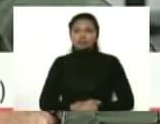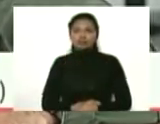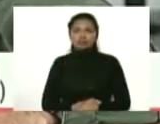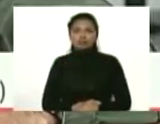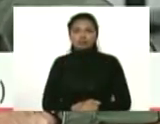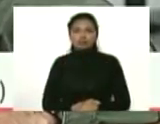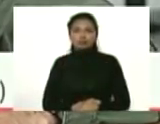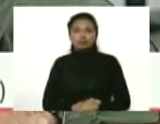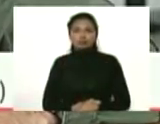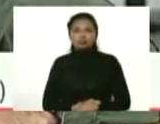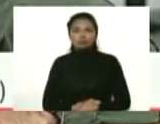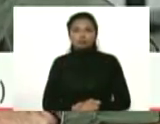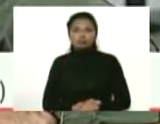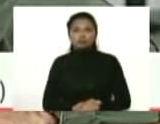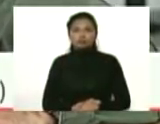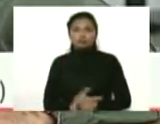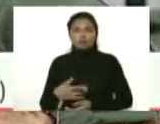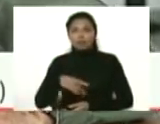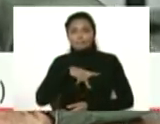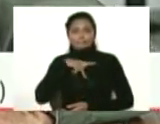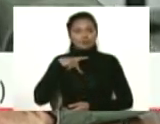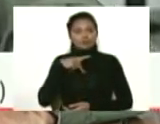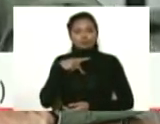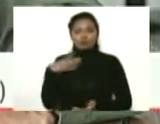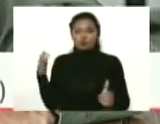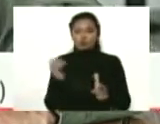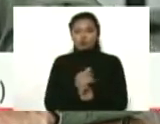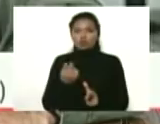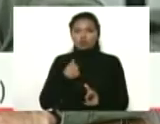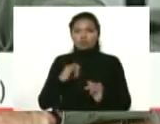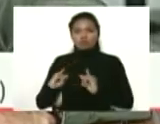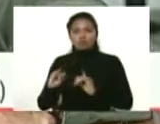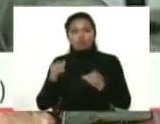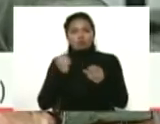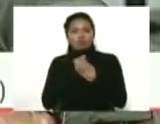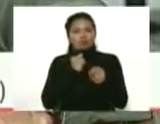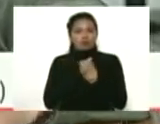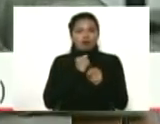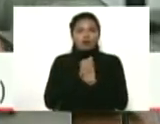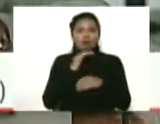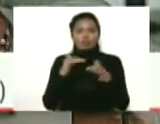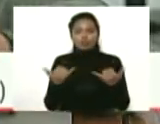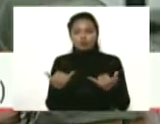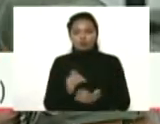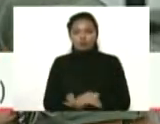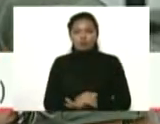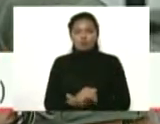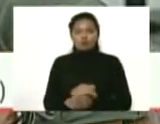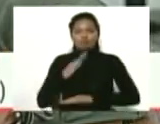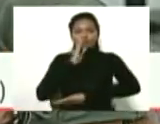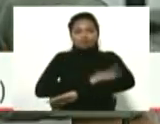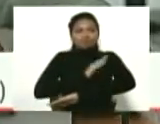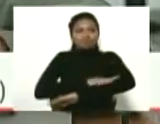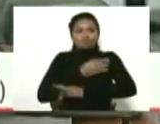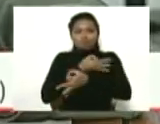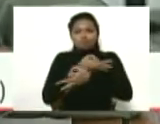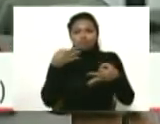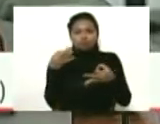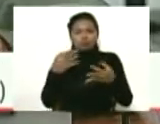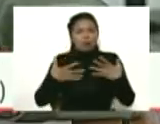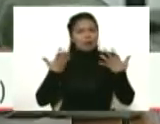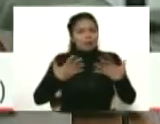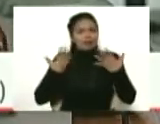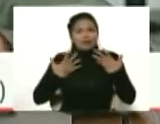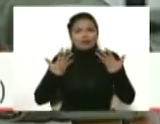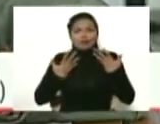es la pasión que conseguí en la clase trabajadora, una moral increíble, una alegría,